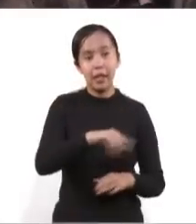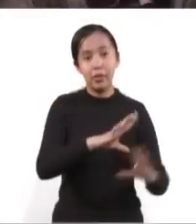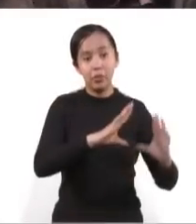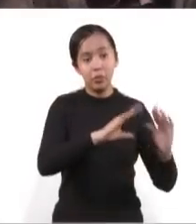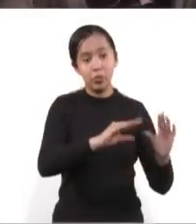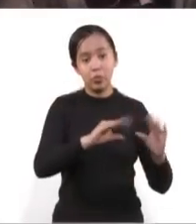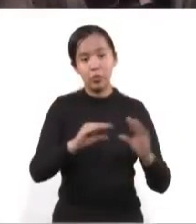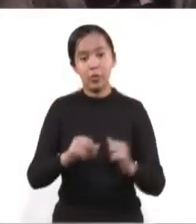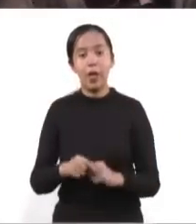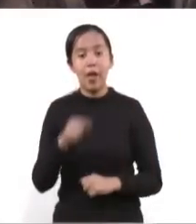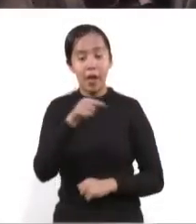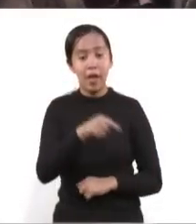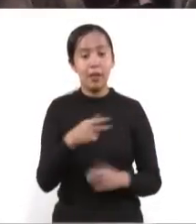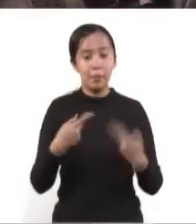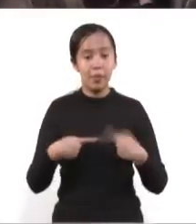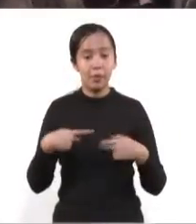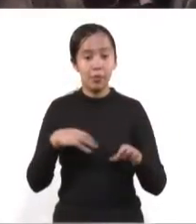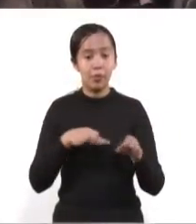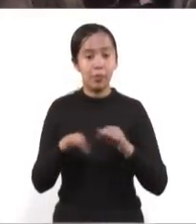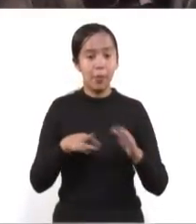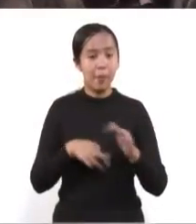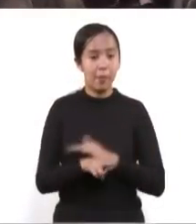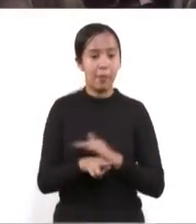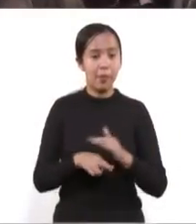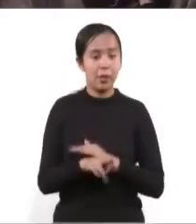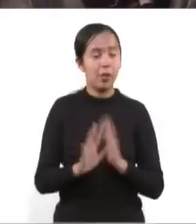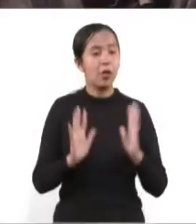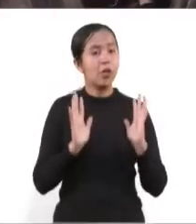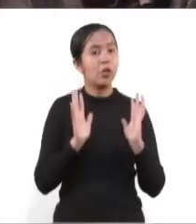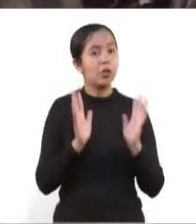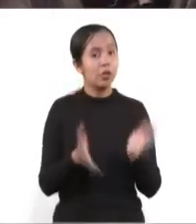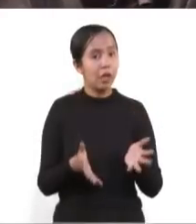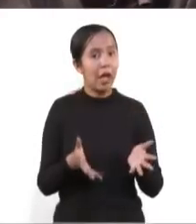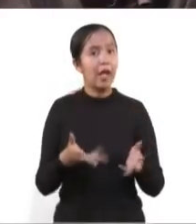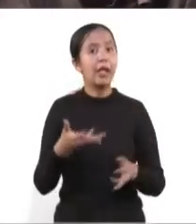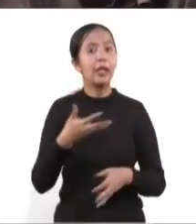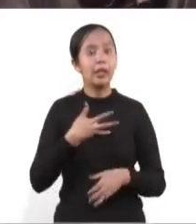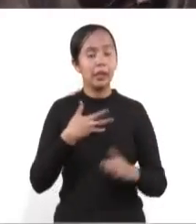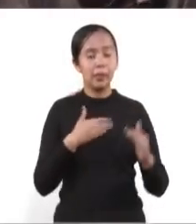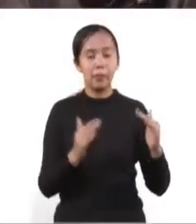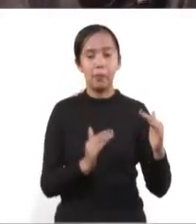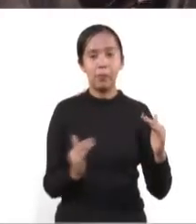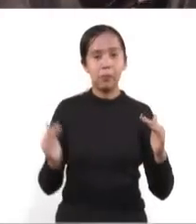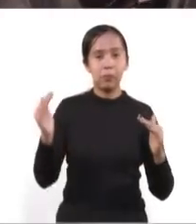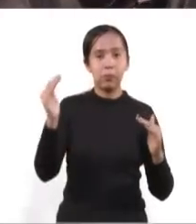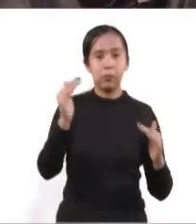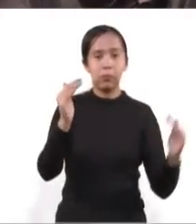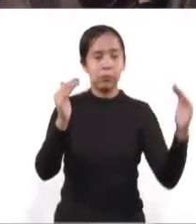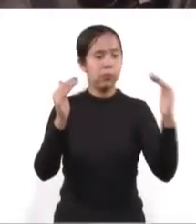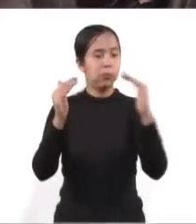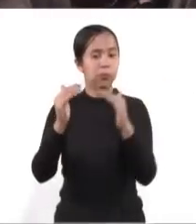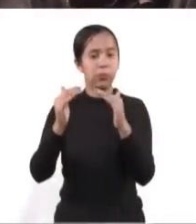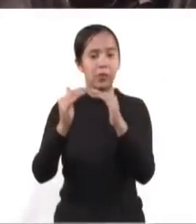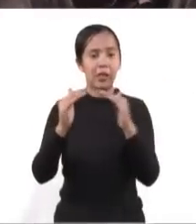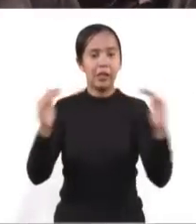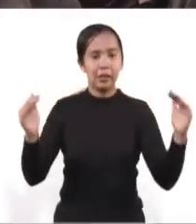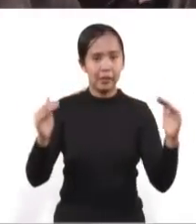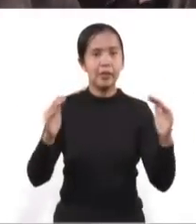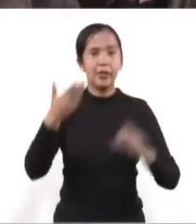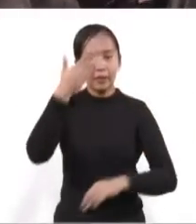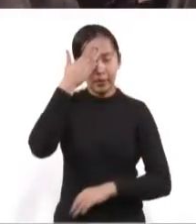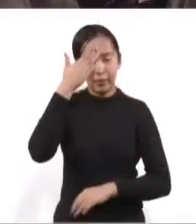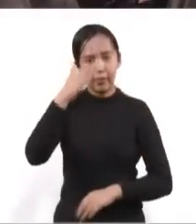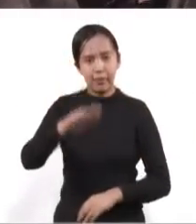compañeros operadores del metro de la subestación están hoy al nivel de los operadores del SENACE y de la propia Comisión Federal